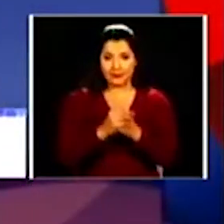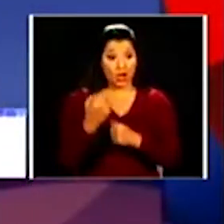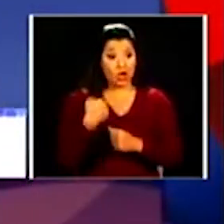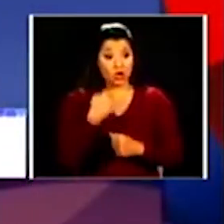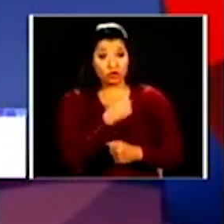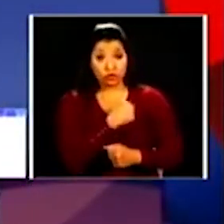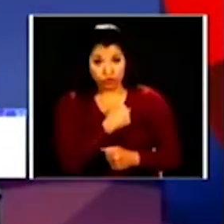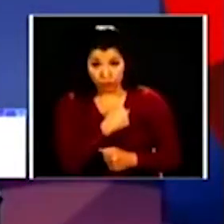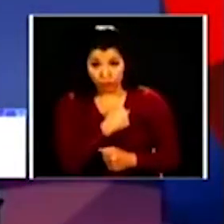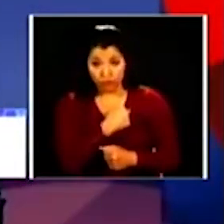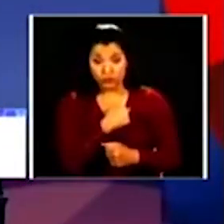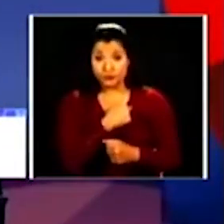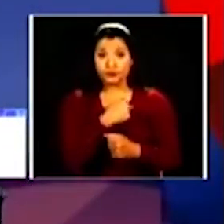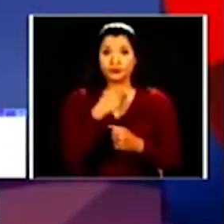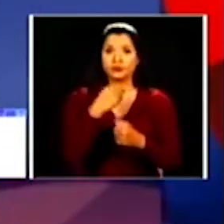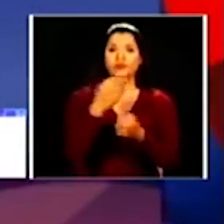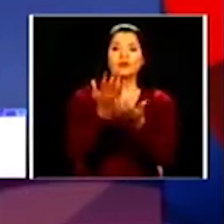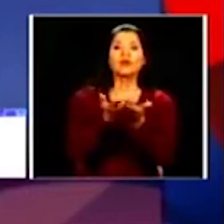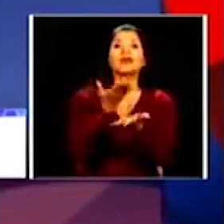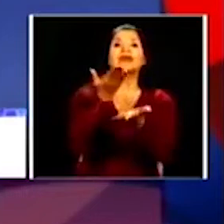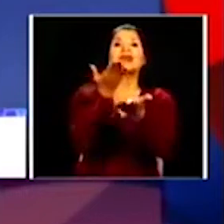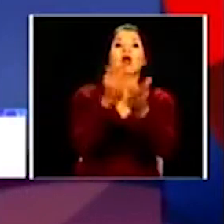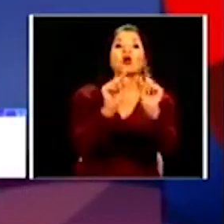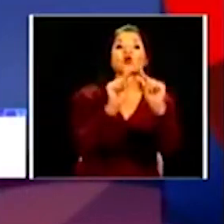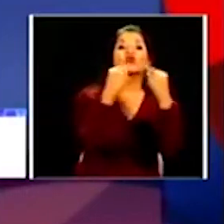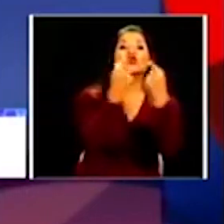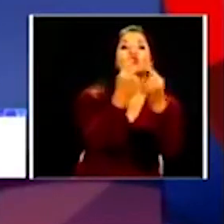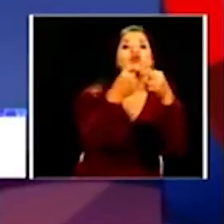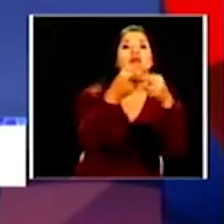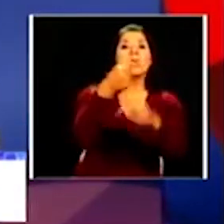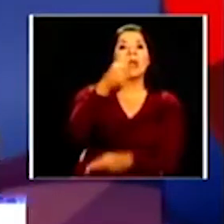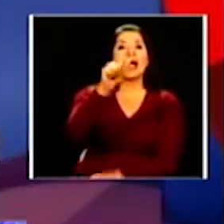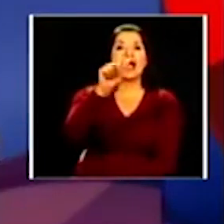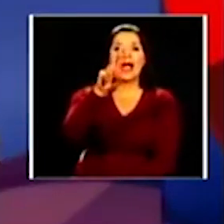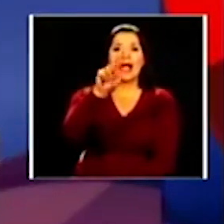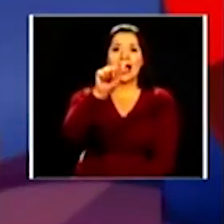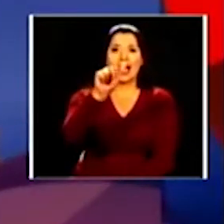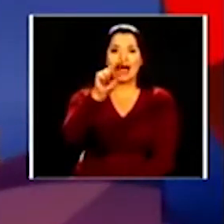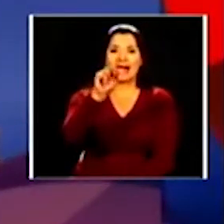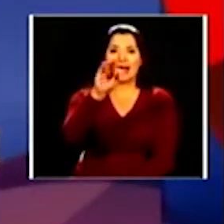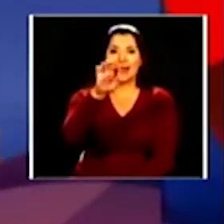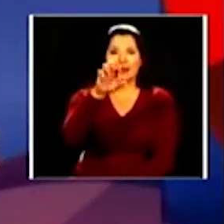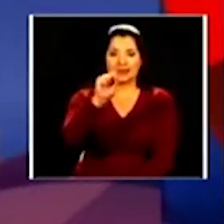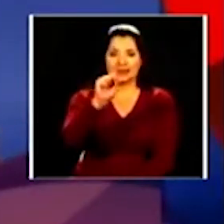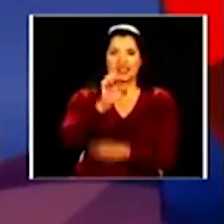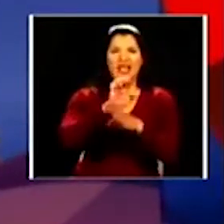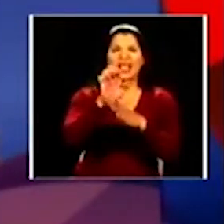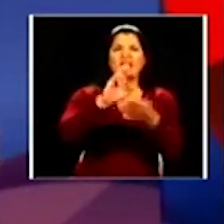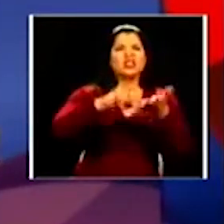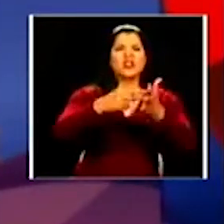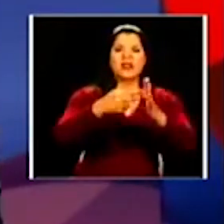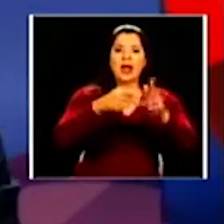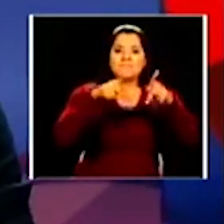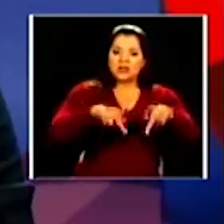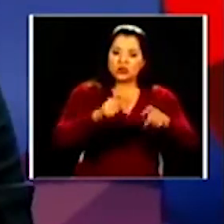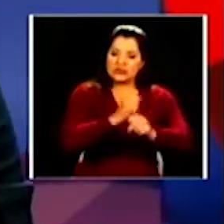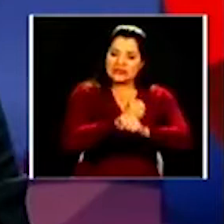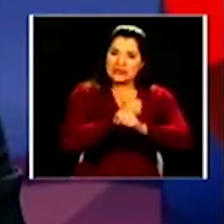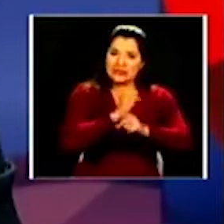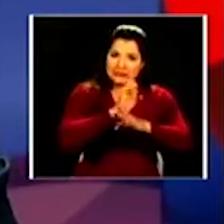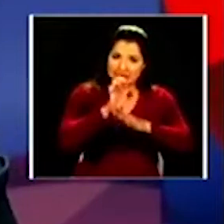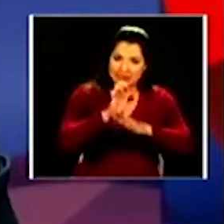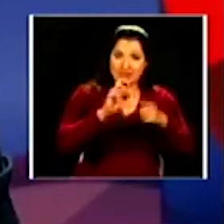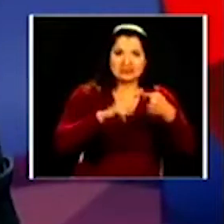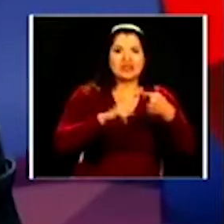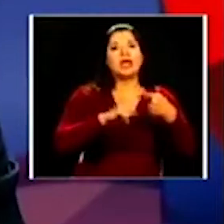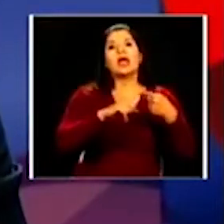de lo que denominamos garantes éticos, en los cuales participa don Otón Solís, don José Manuel Arroyo, ex magistrado, don Rodrigo Alberto